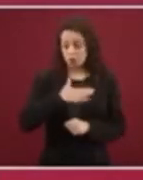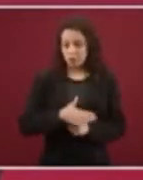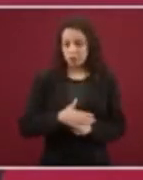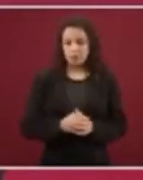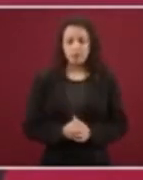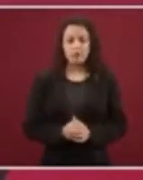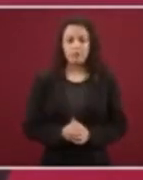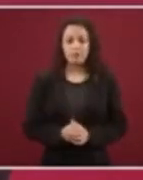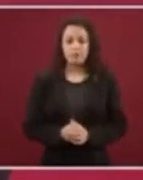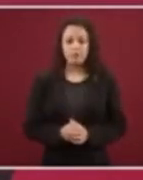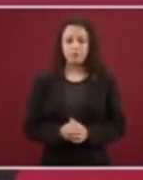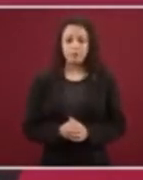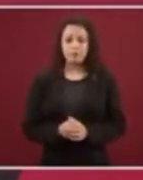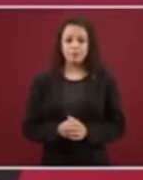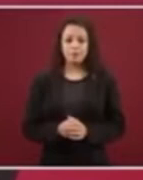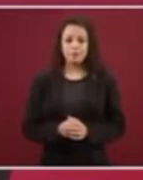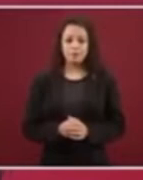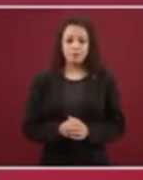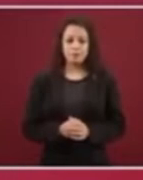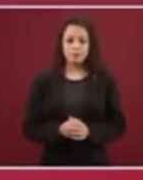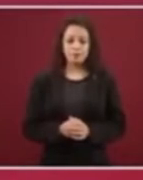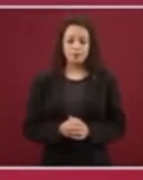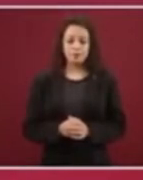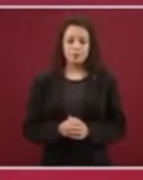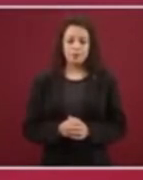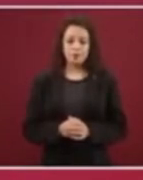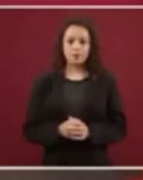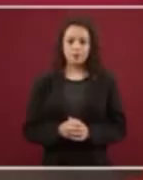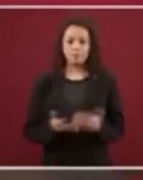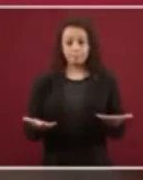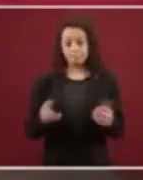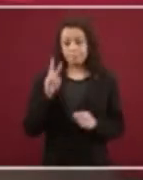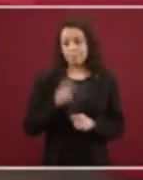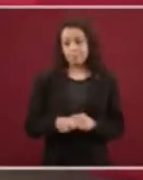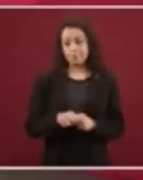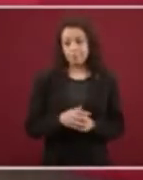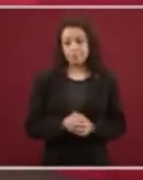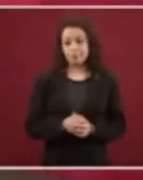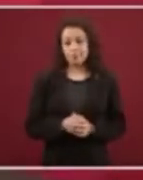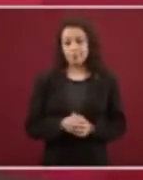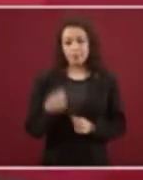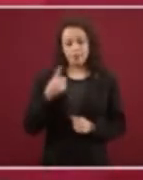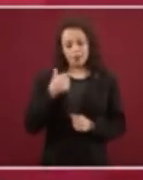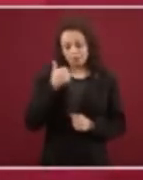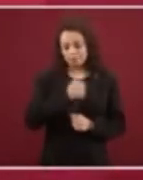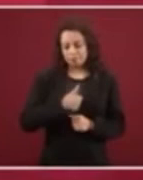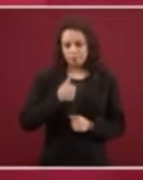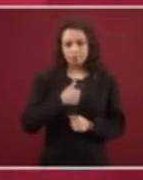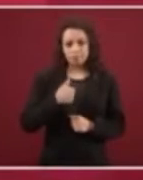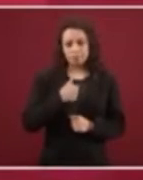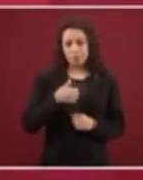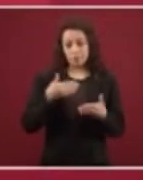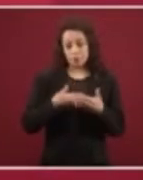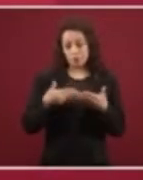de comunicación, dijo que se analiza la posibilidad de eliminar los puentes en lo que son las celebraciones de